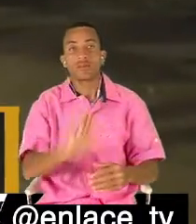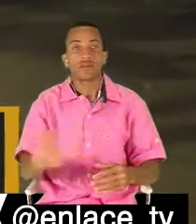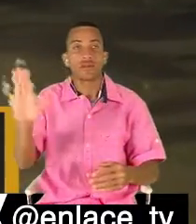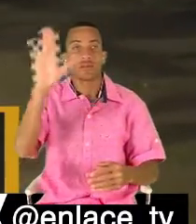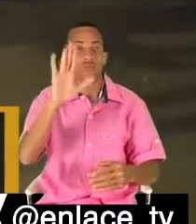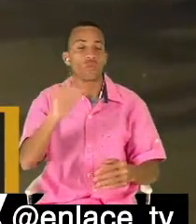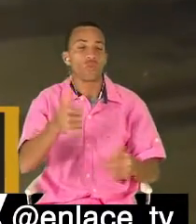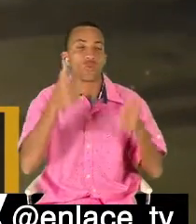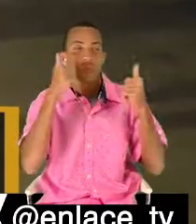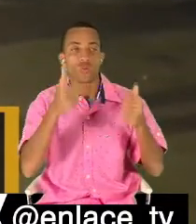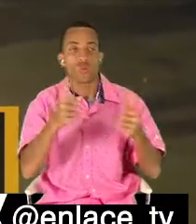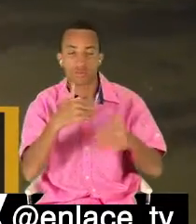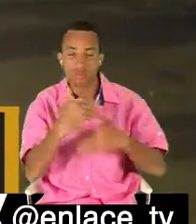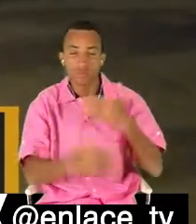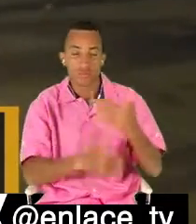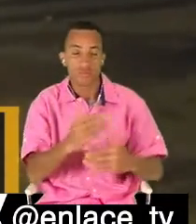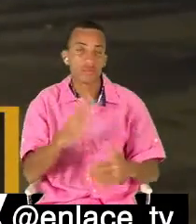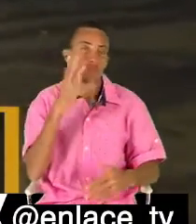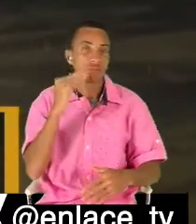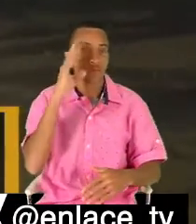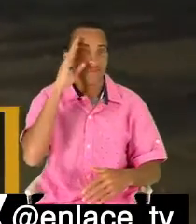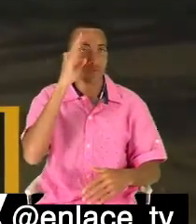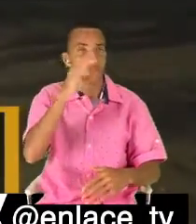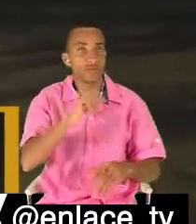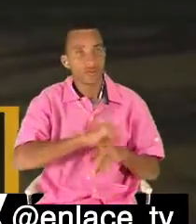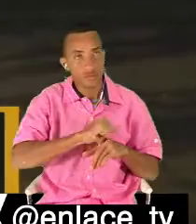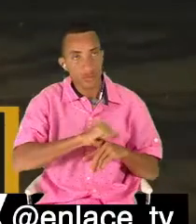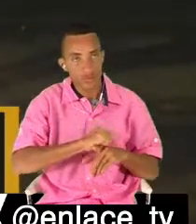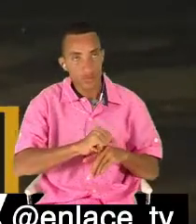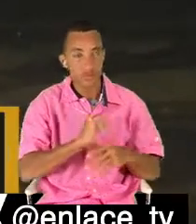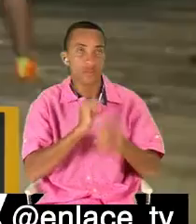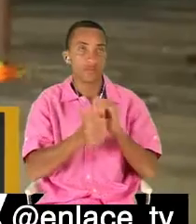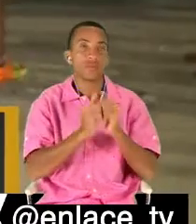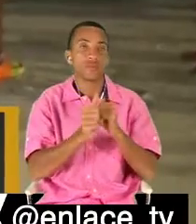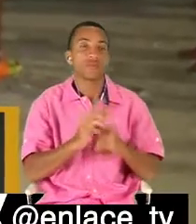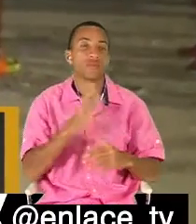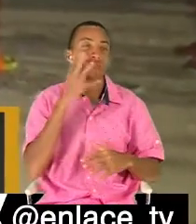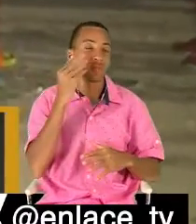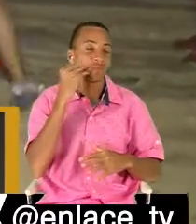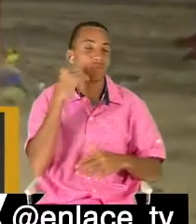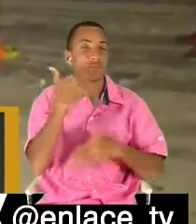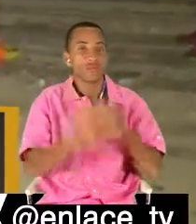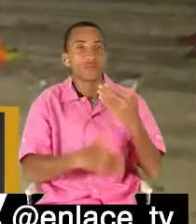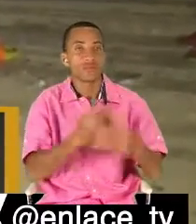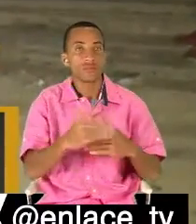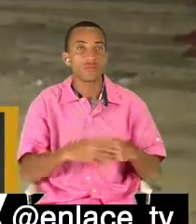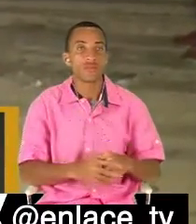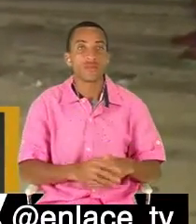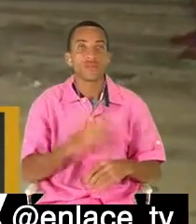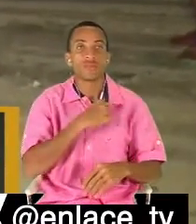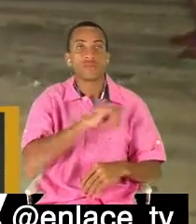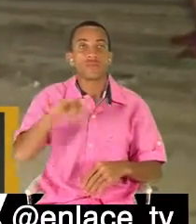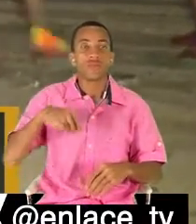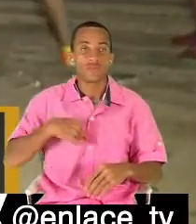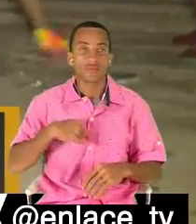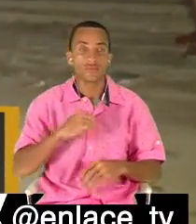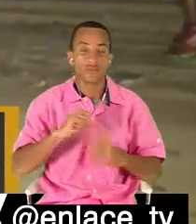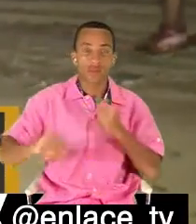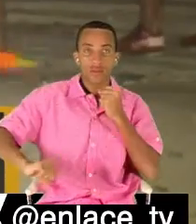mucho para su futuro deportivo y para su experiencia como deportistas. Nosotros tenemos el apoyo del